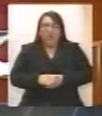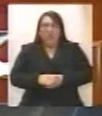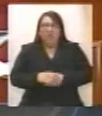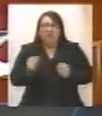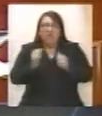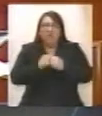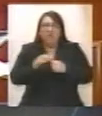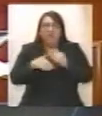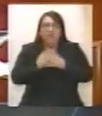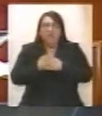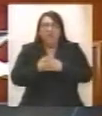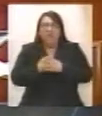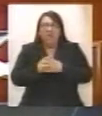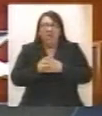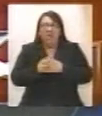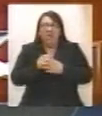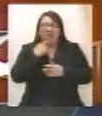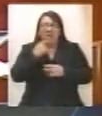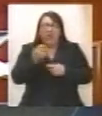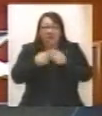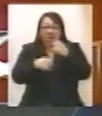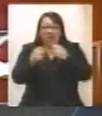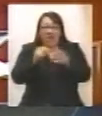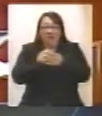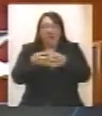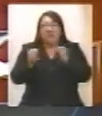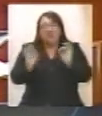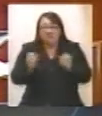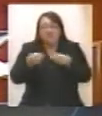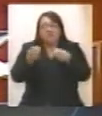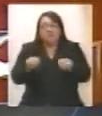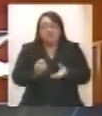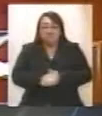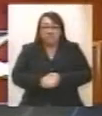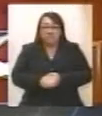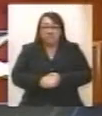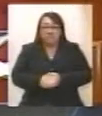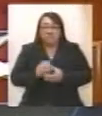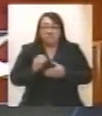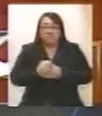al crecimiento inercial en exportaciones,